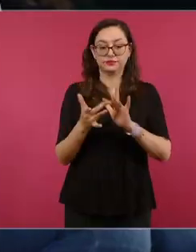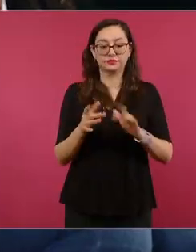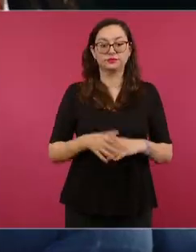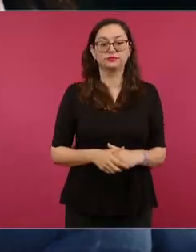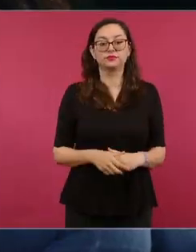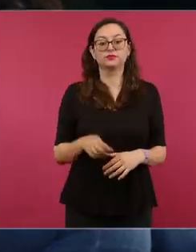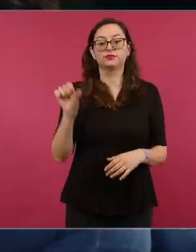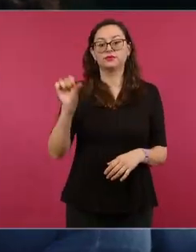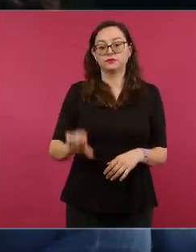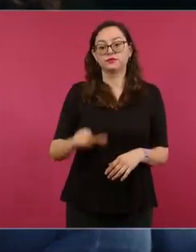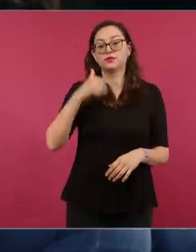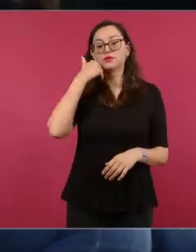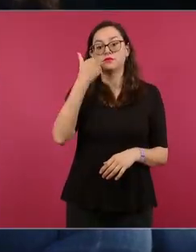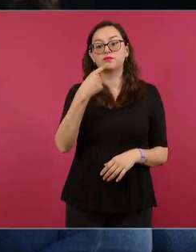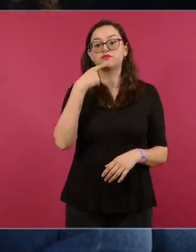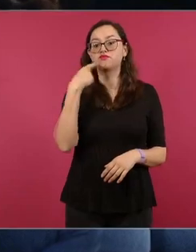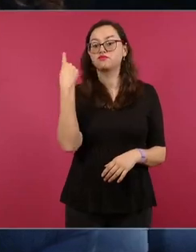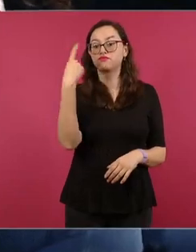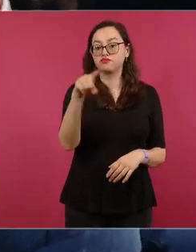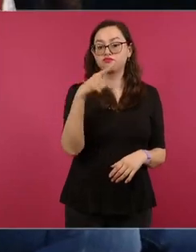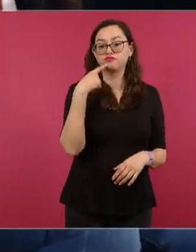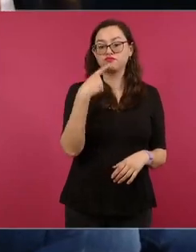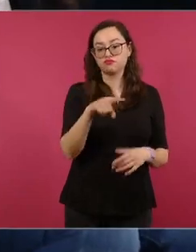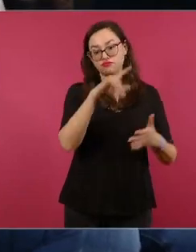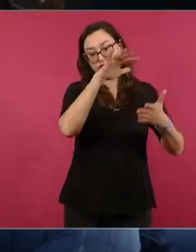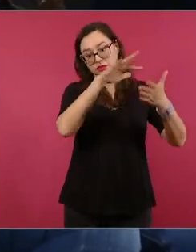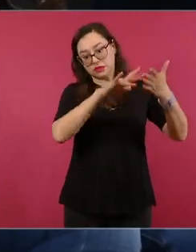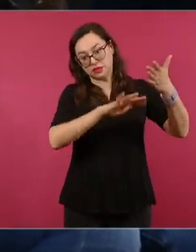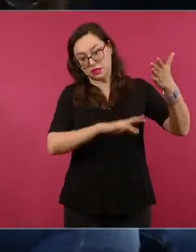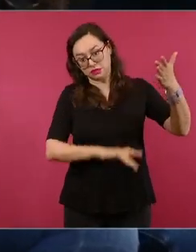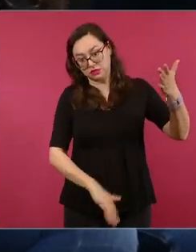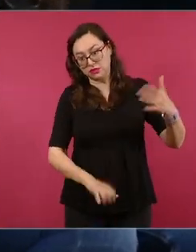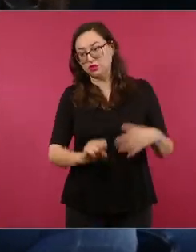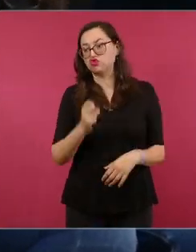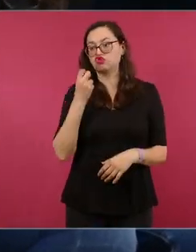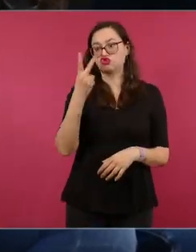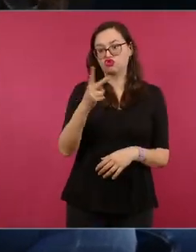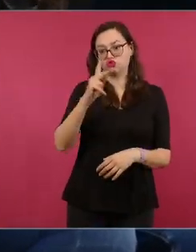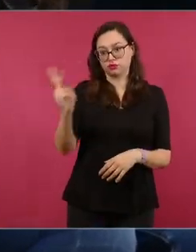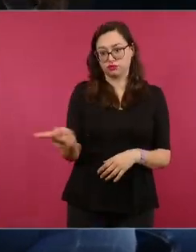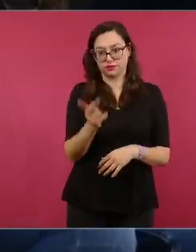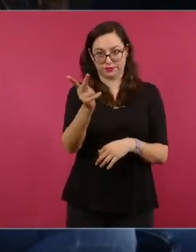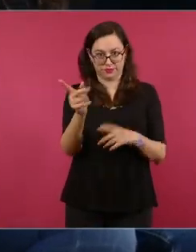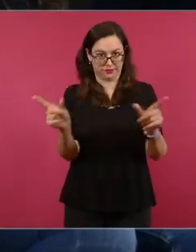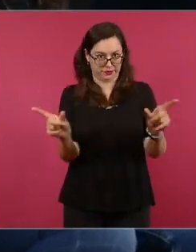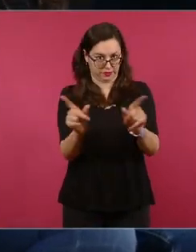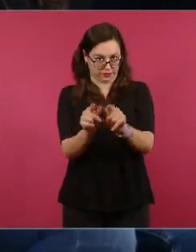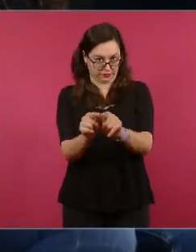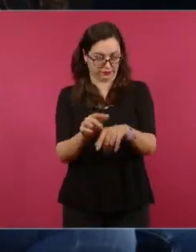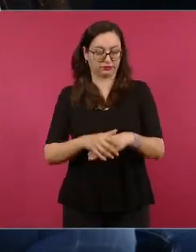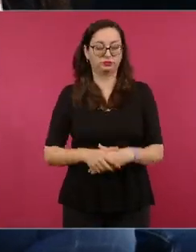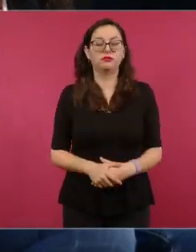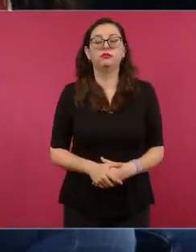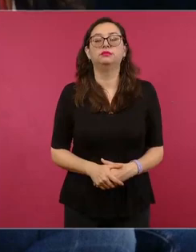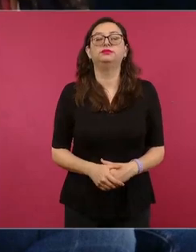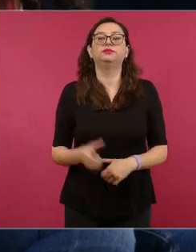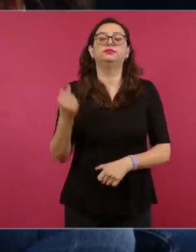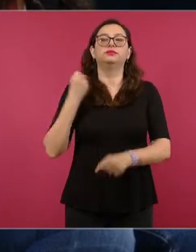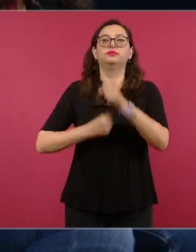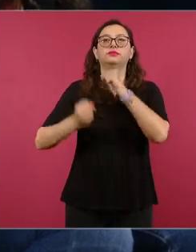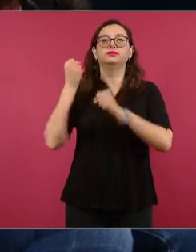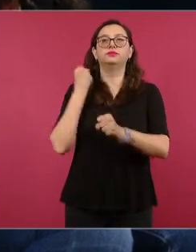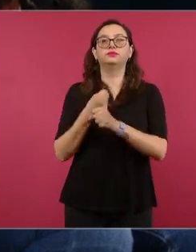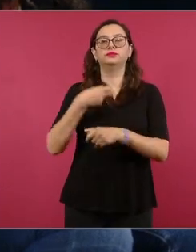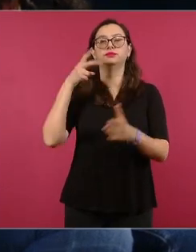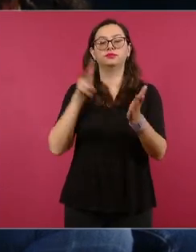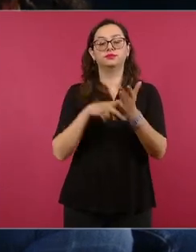una denuncia y dos breves preguntas. Señor presidente, en el año 2016 realicé un